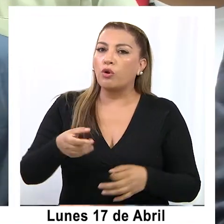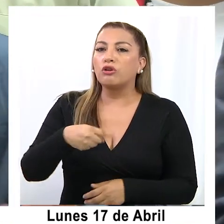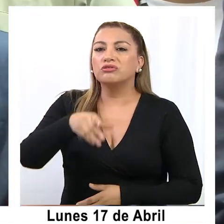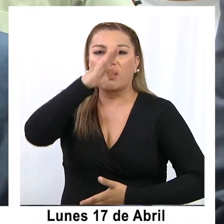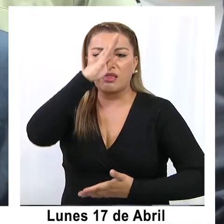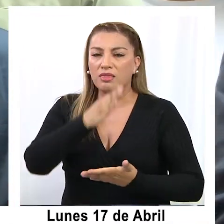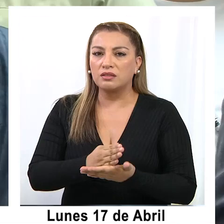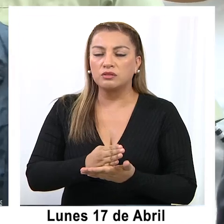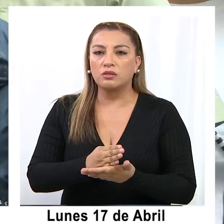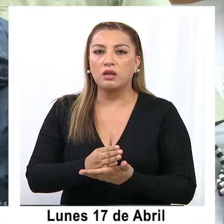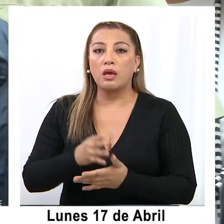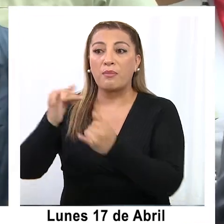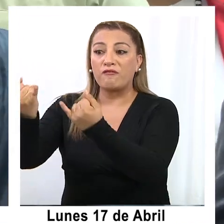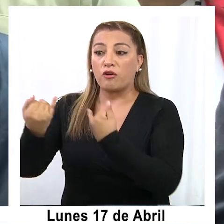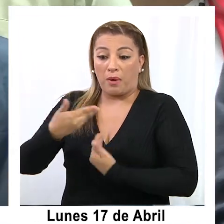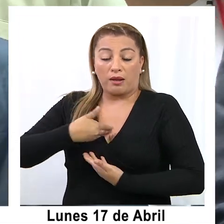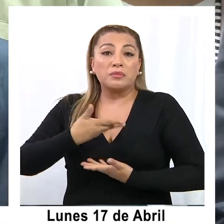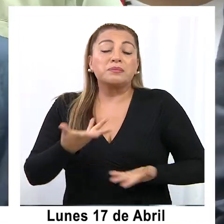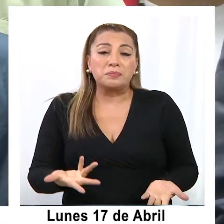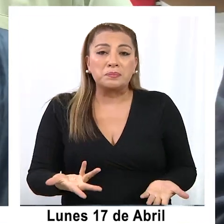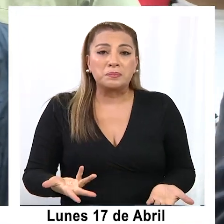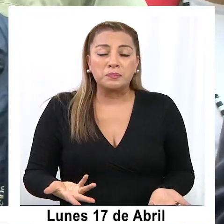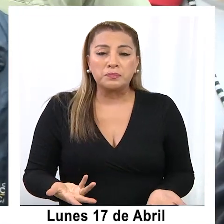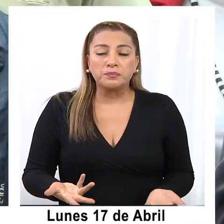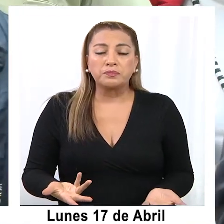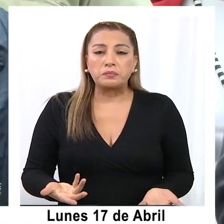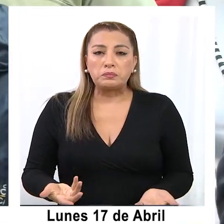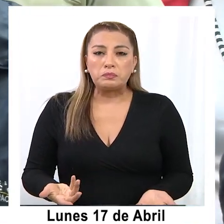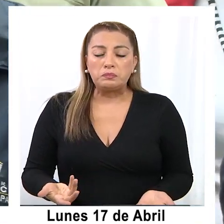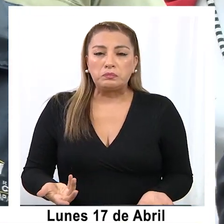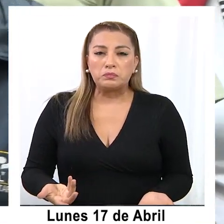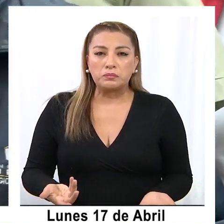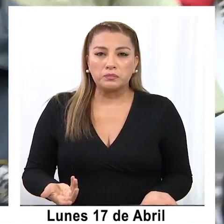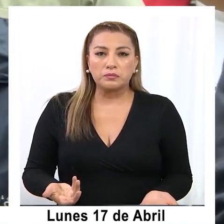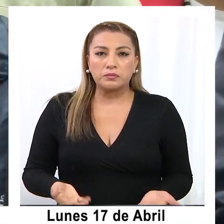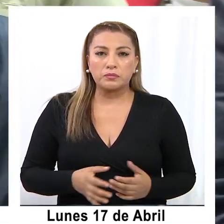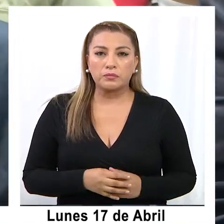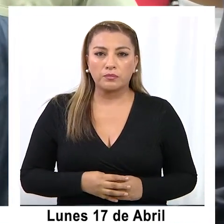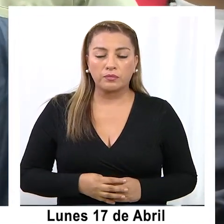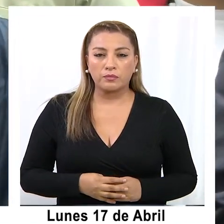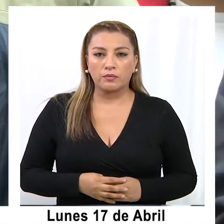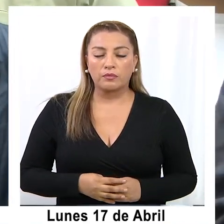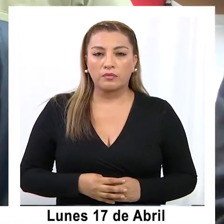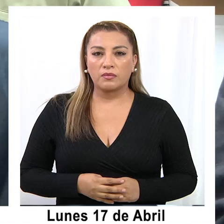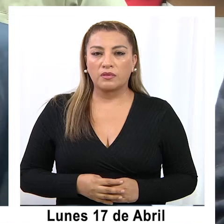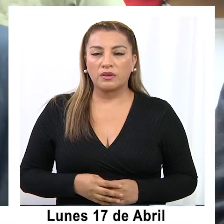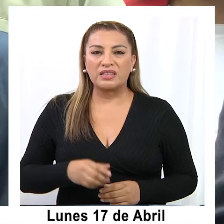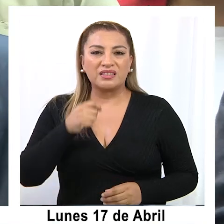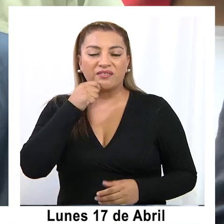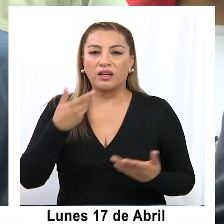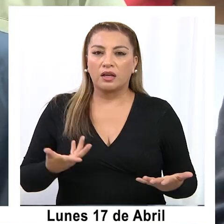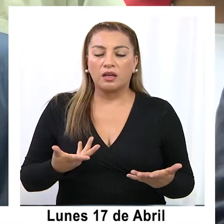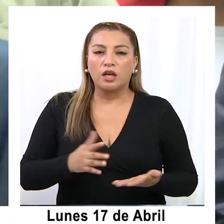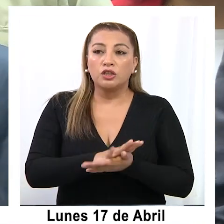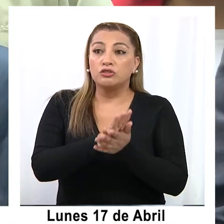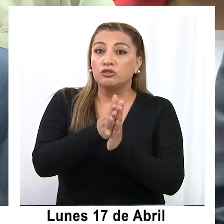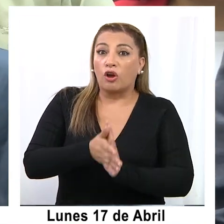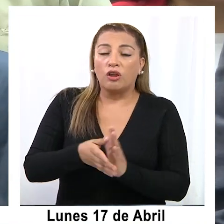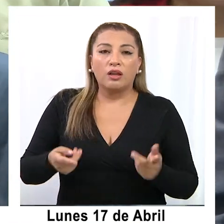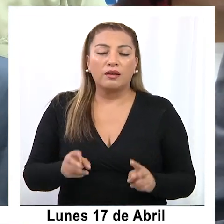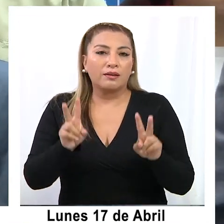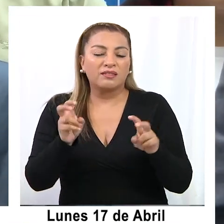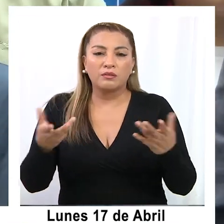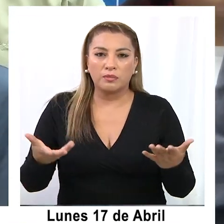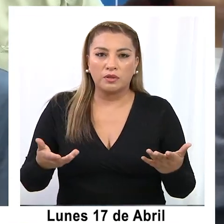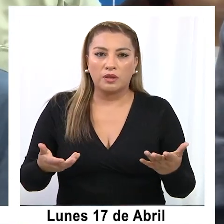decidido, que se nos ha comunicado el día de hoy, en cierto modo está basado, no basado completamente, pero en parte